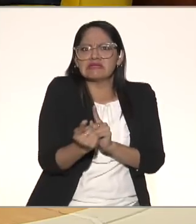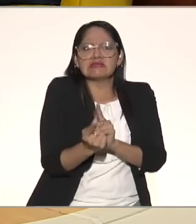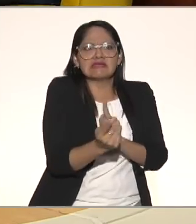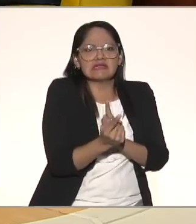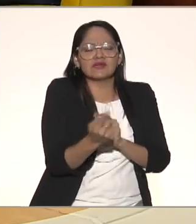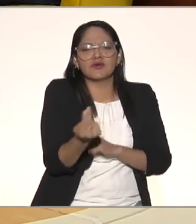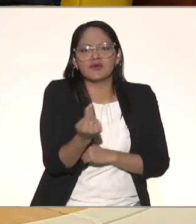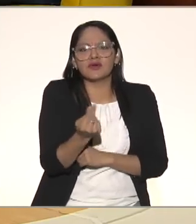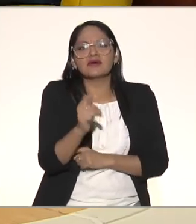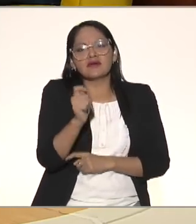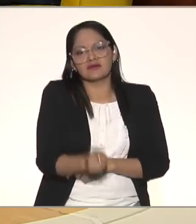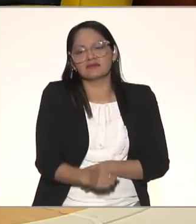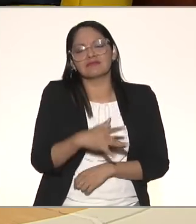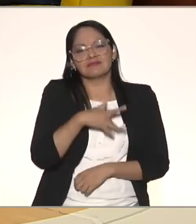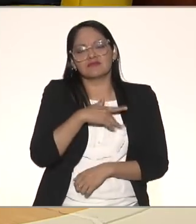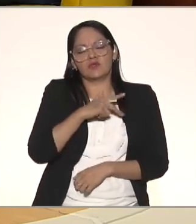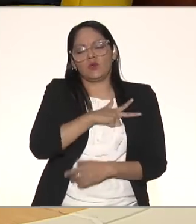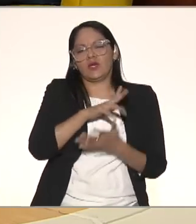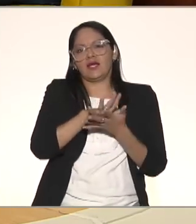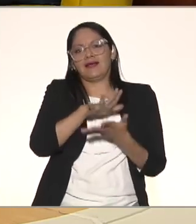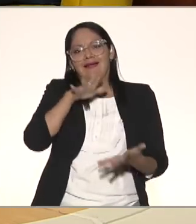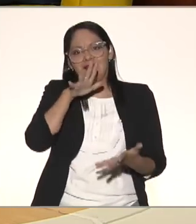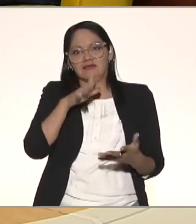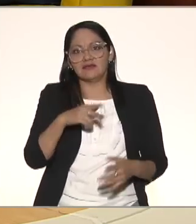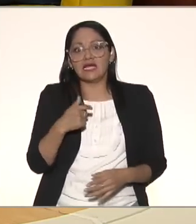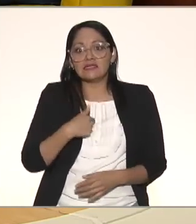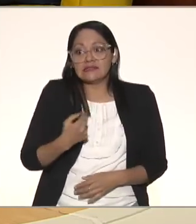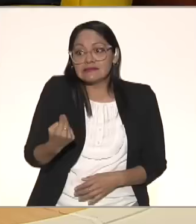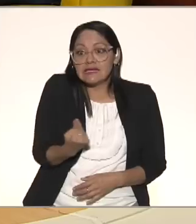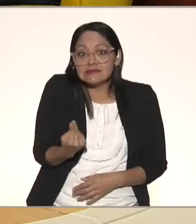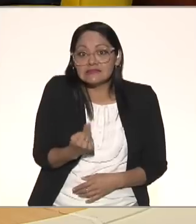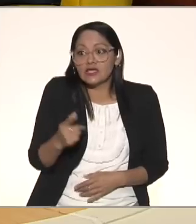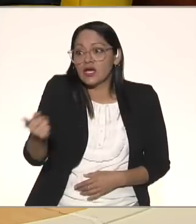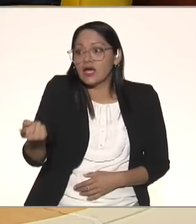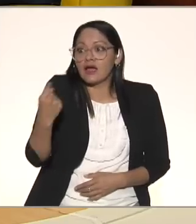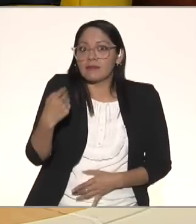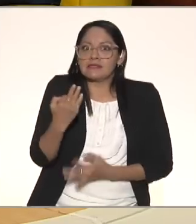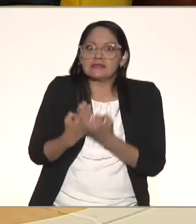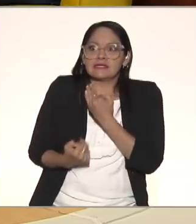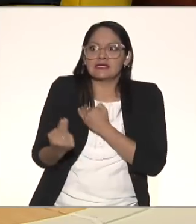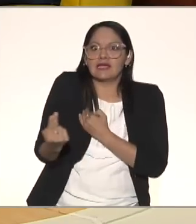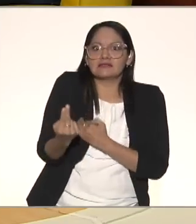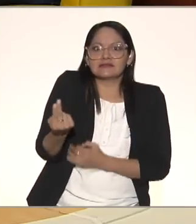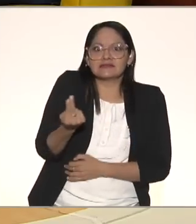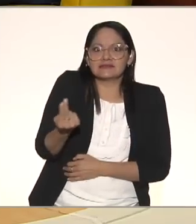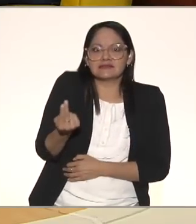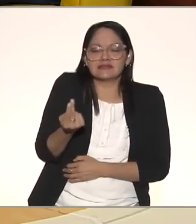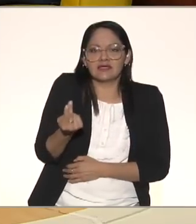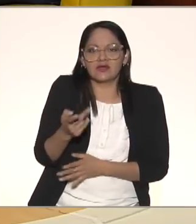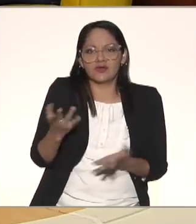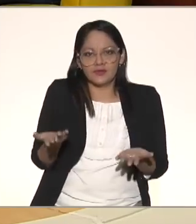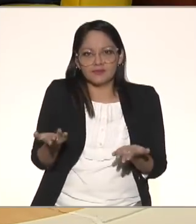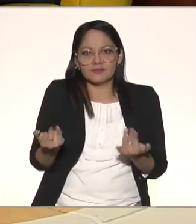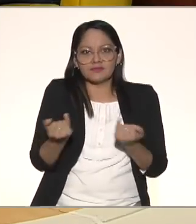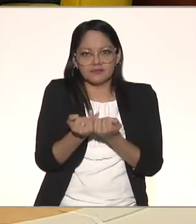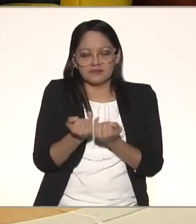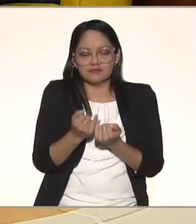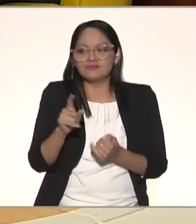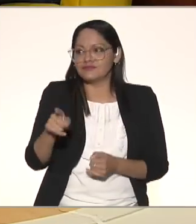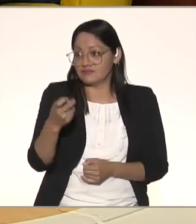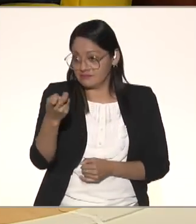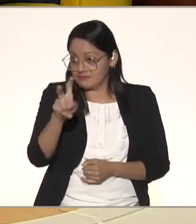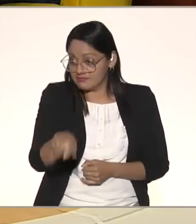de abandono es necesito que me necesiten. Necesito ser funcional para alguien. ¿En serio?